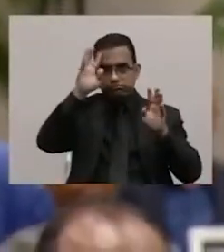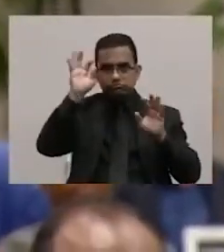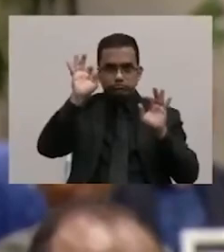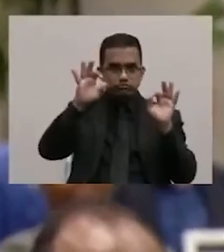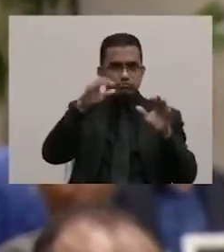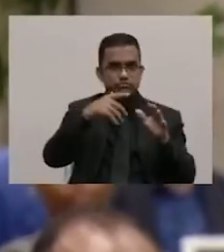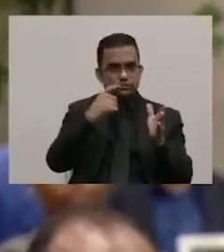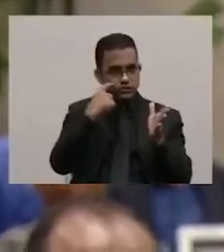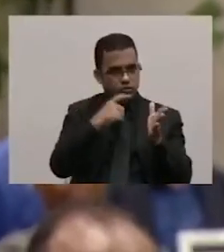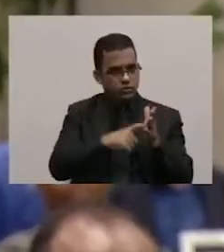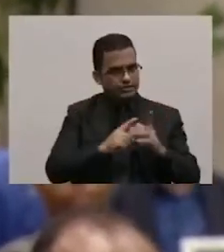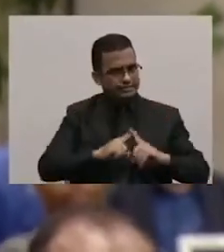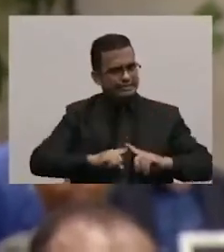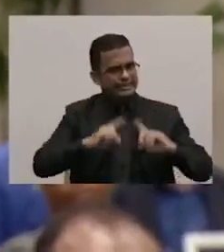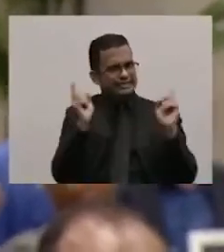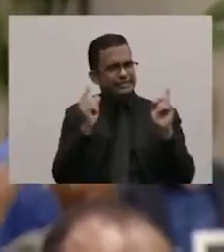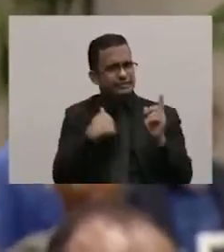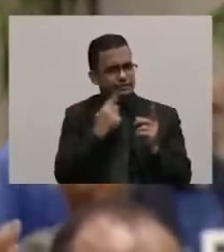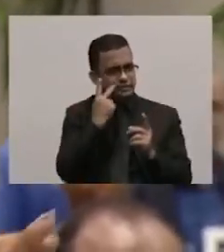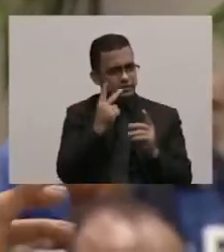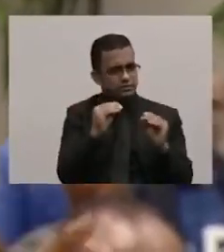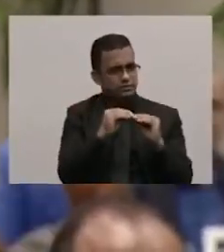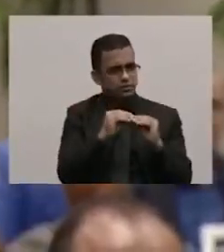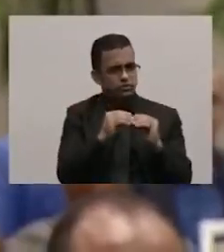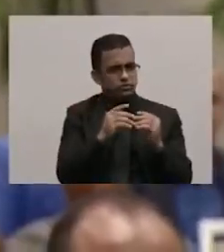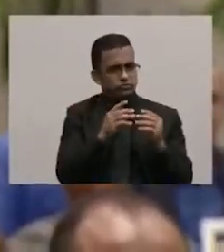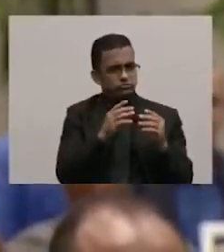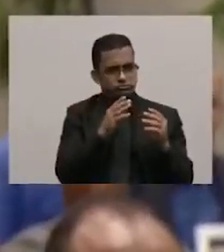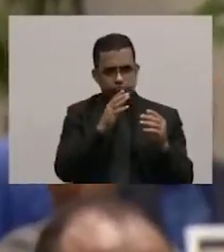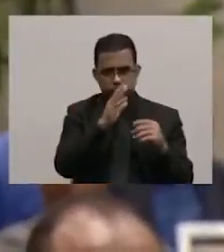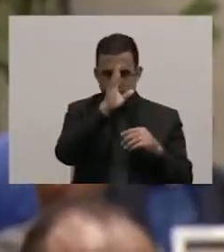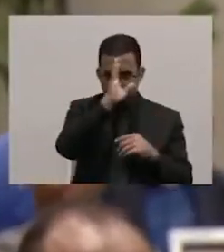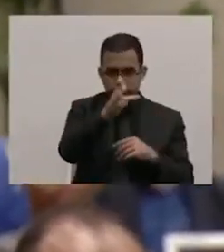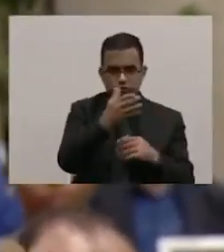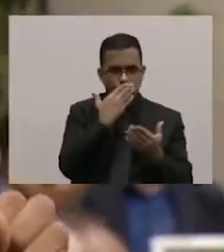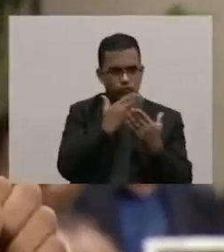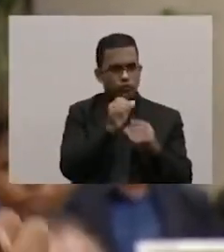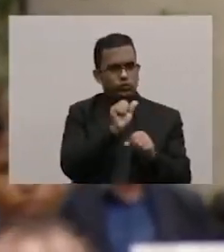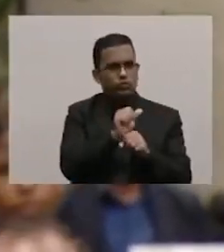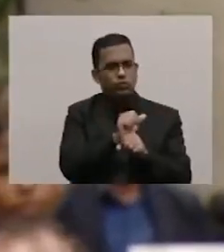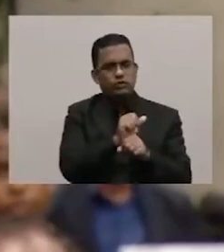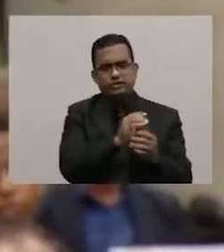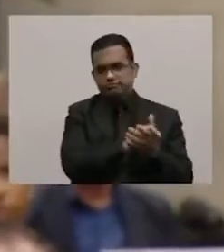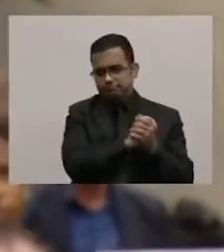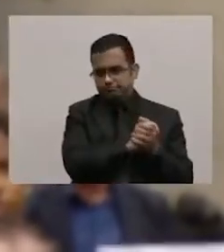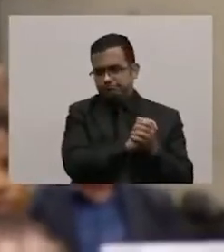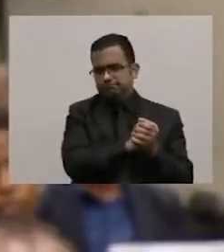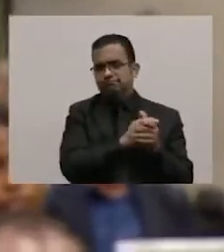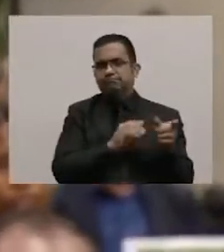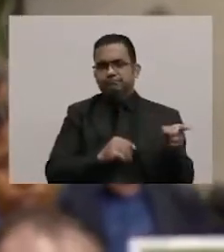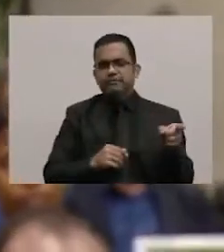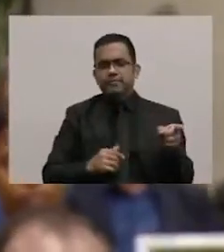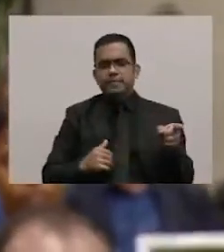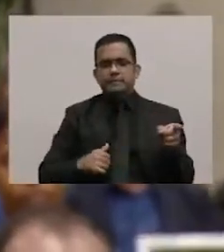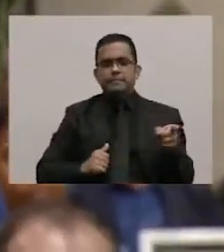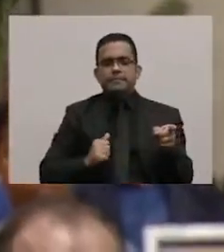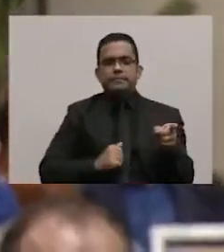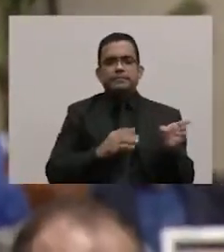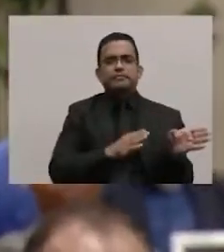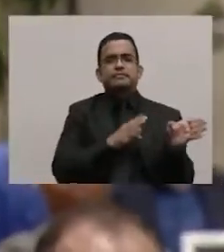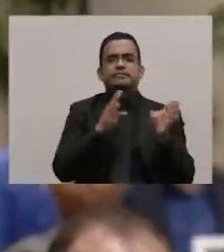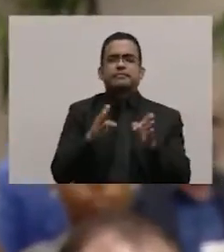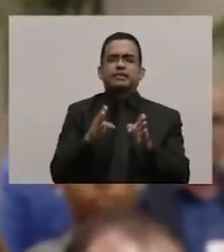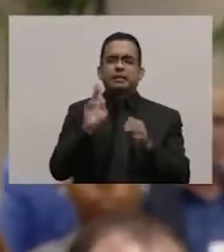marcando una diferencia. Veo una junta más horizontal y quería rescatar eso. Yo quería referirme precisamente al tema del